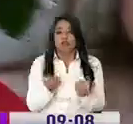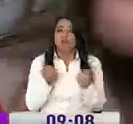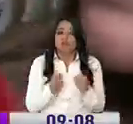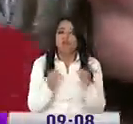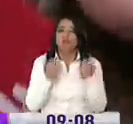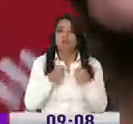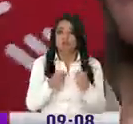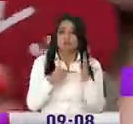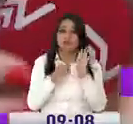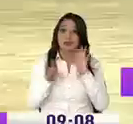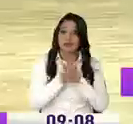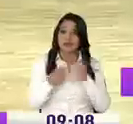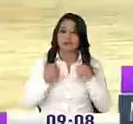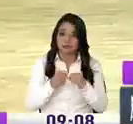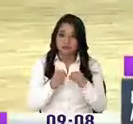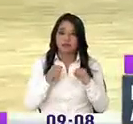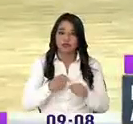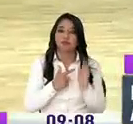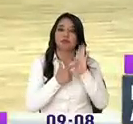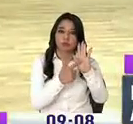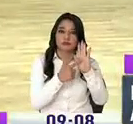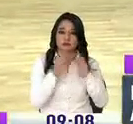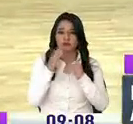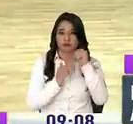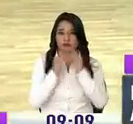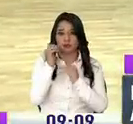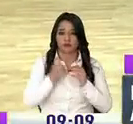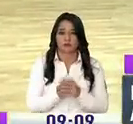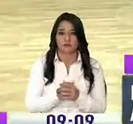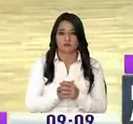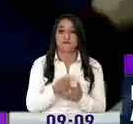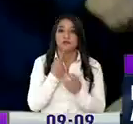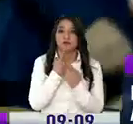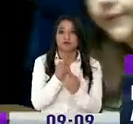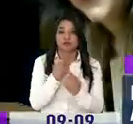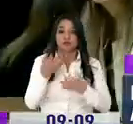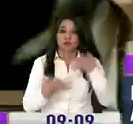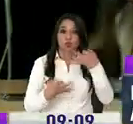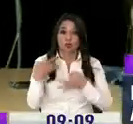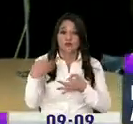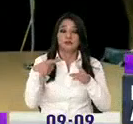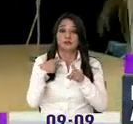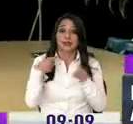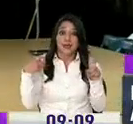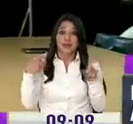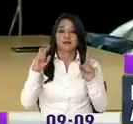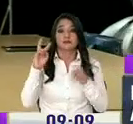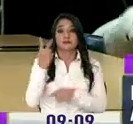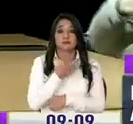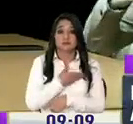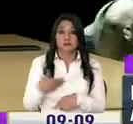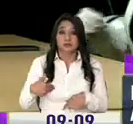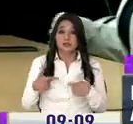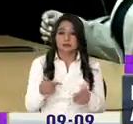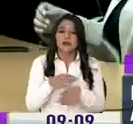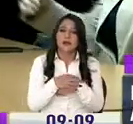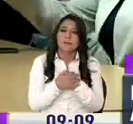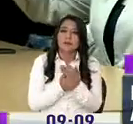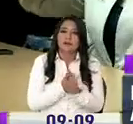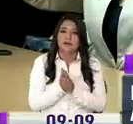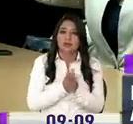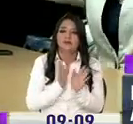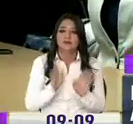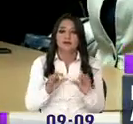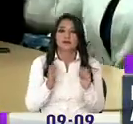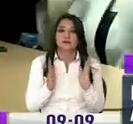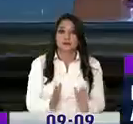que constan en la ley para aquello. En la lectura de la resolución, los jueces determinaron que la ex segunda mandataria, aprovechándose de su calidad